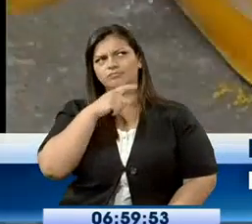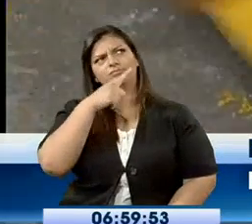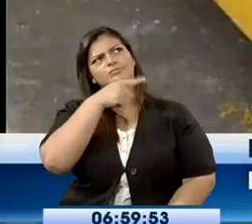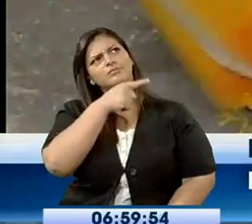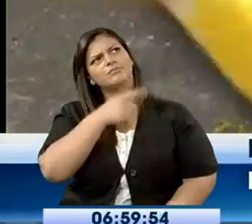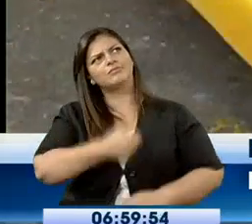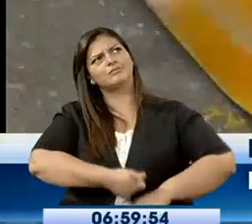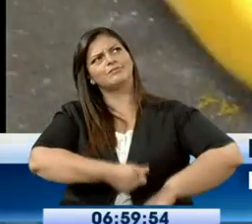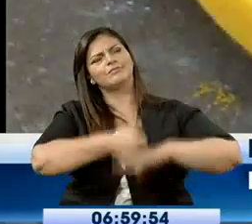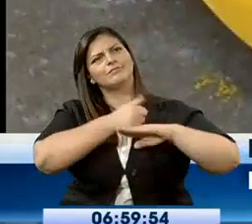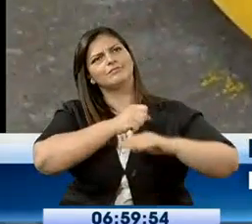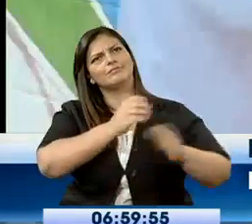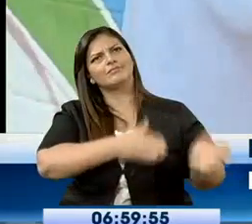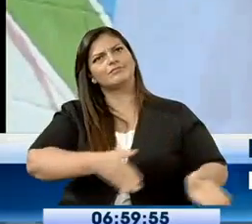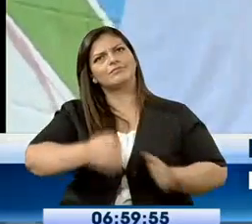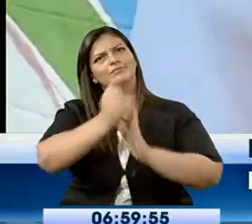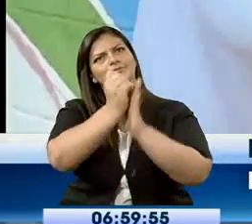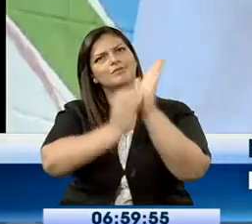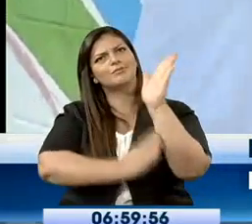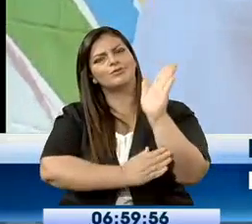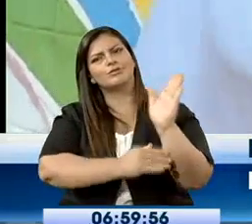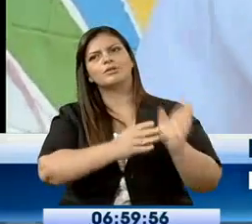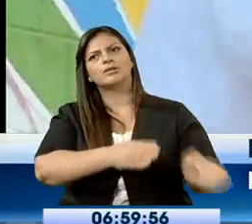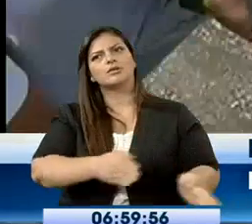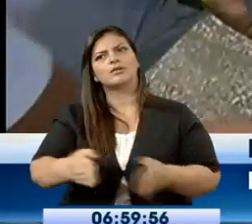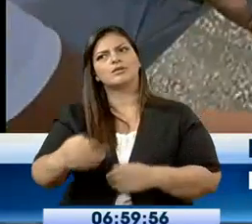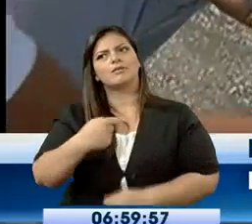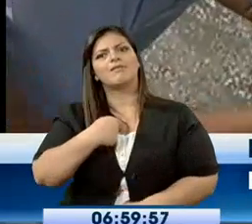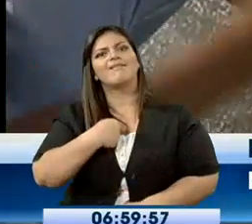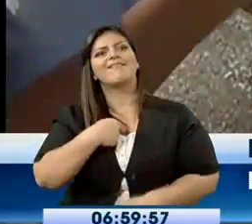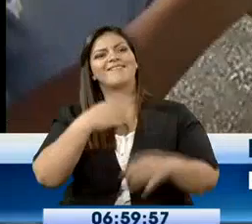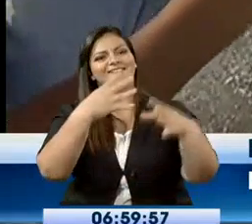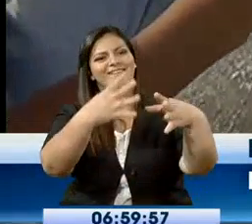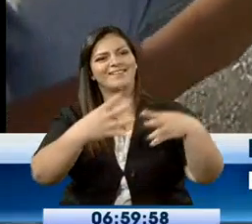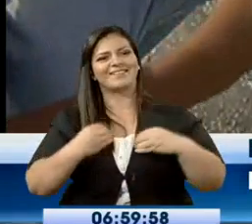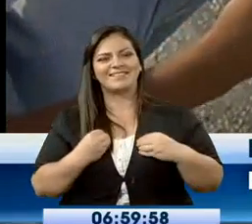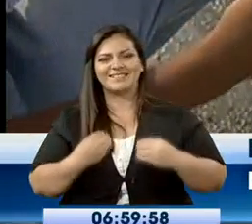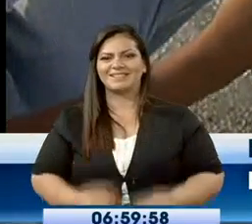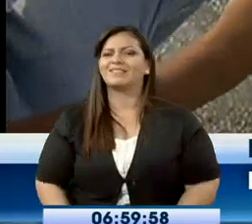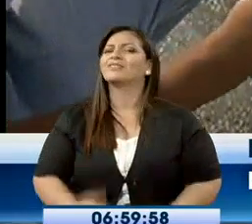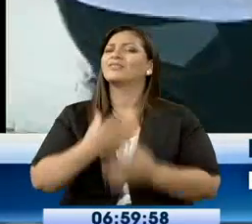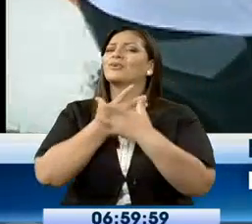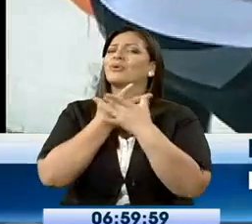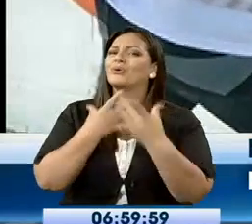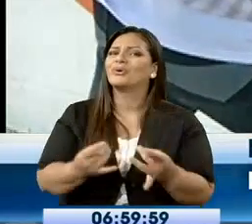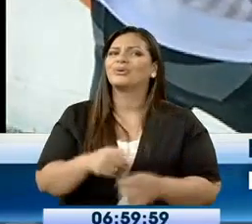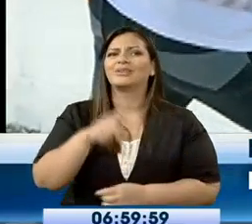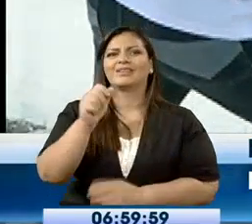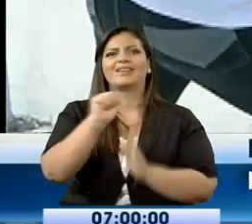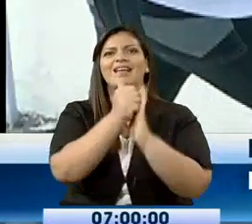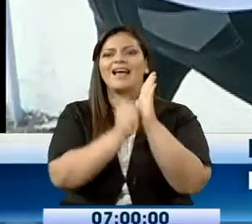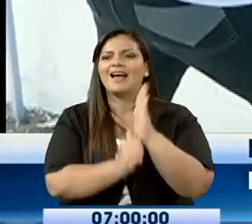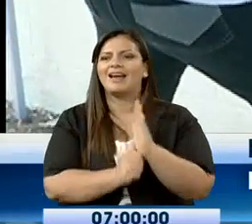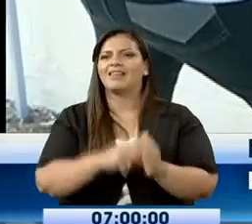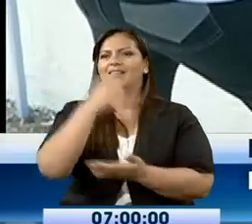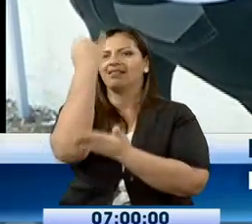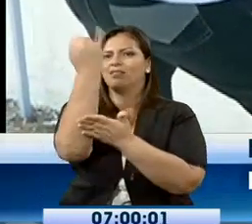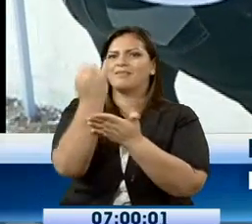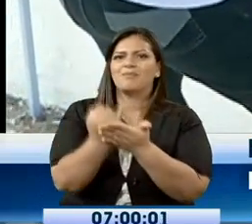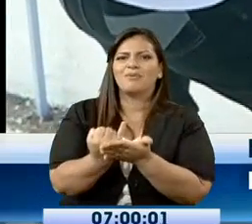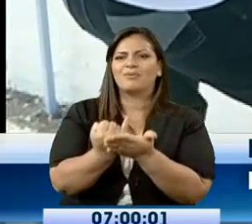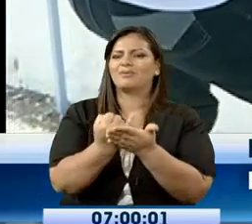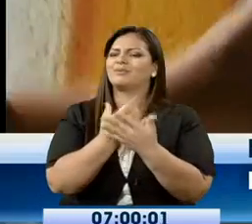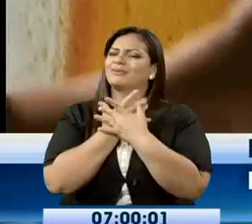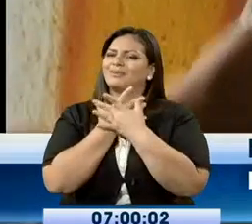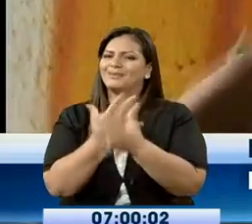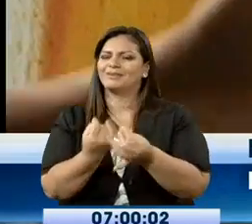no lo pensaron 2 veces y decidieron participar. Porque me gusta el dibujo, pues, me gusta el arte. ¿Qué piensas acerca del tema de la